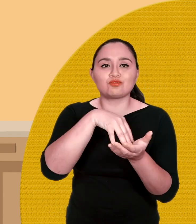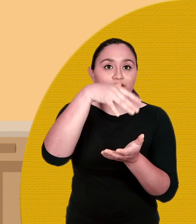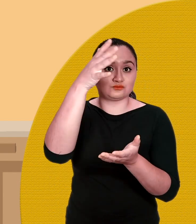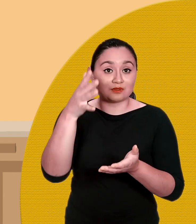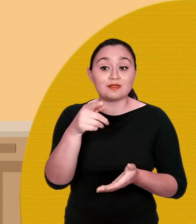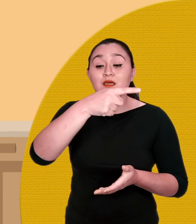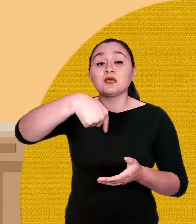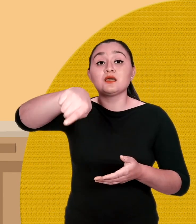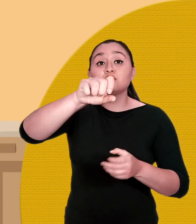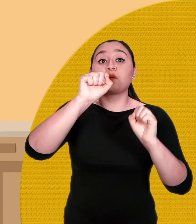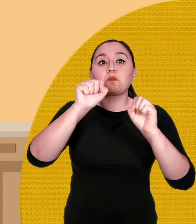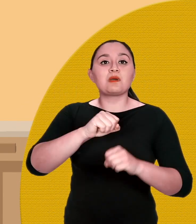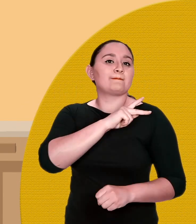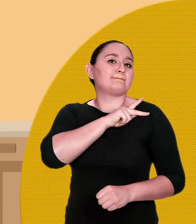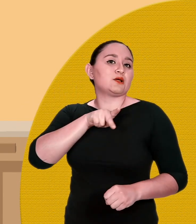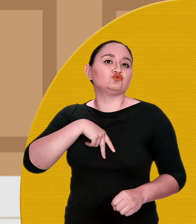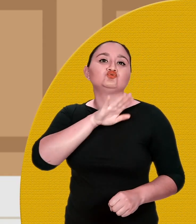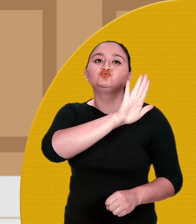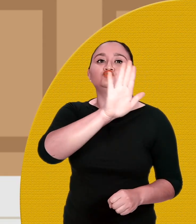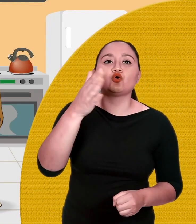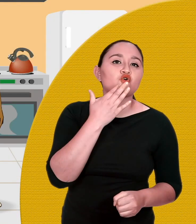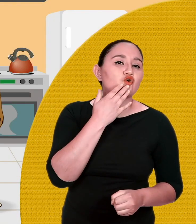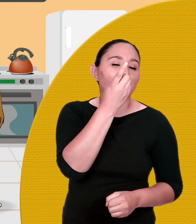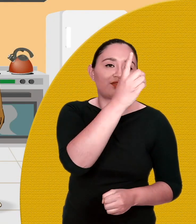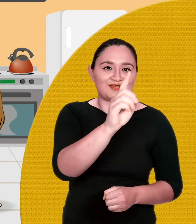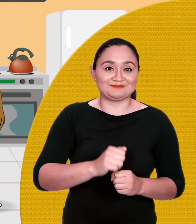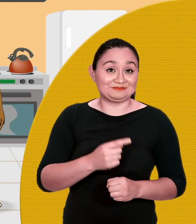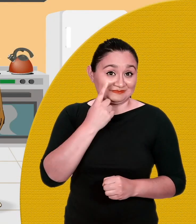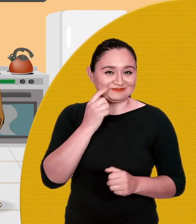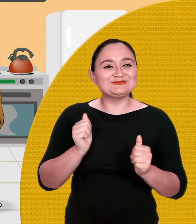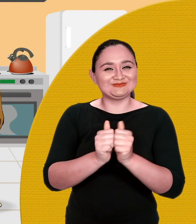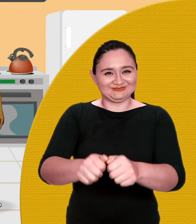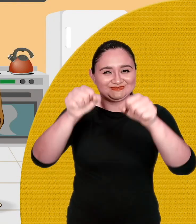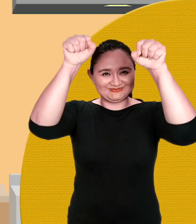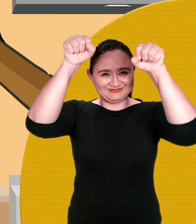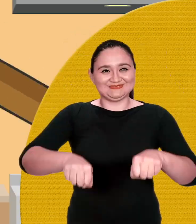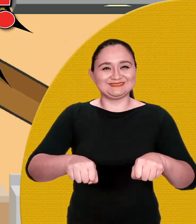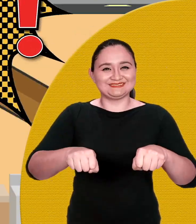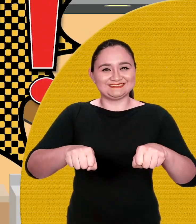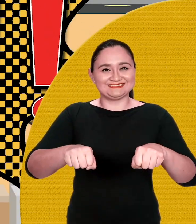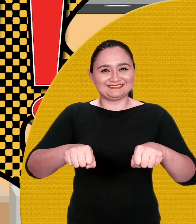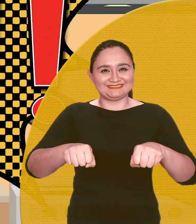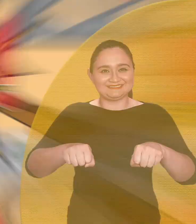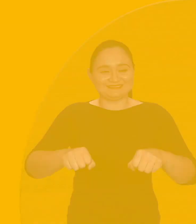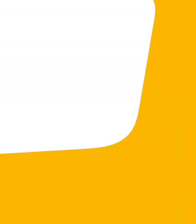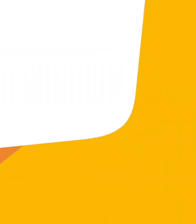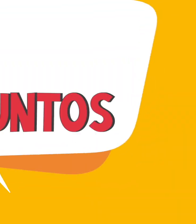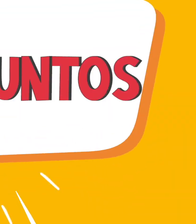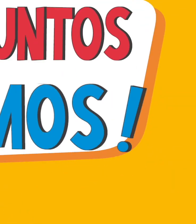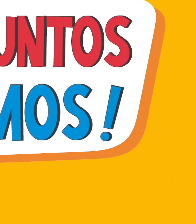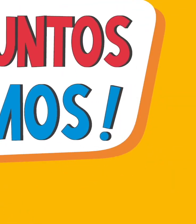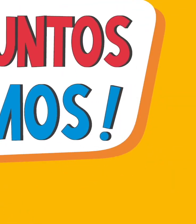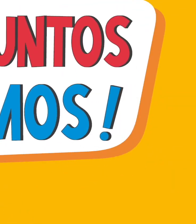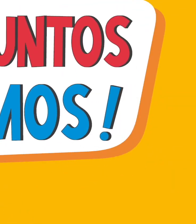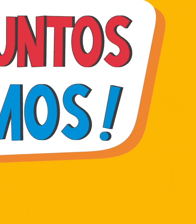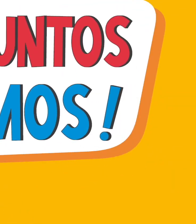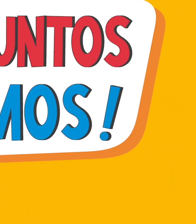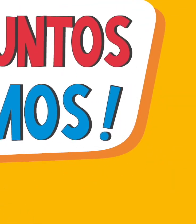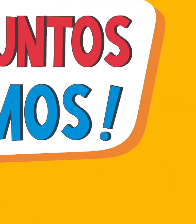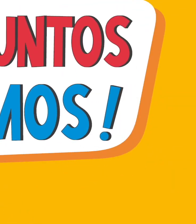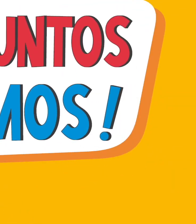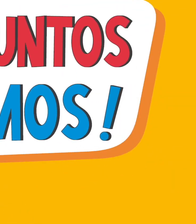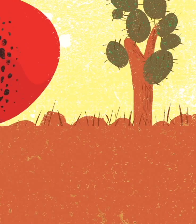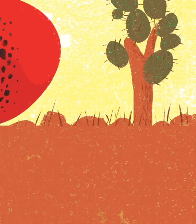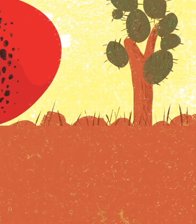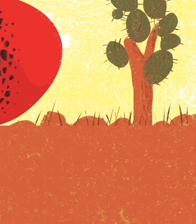estudiante y este lo puede personalizar a su gusto. Como dijimos, juntas y juntos, sí podemos.